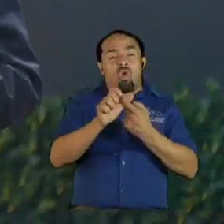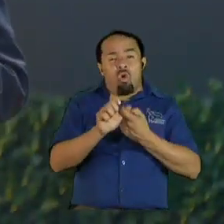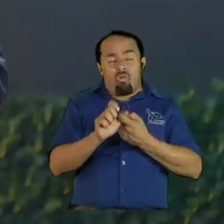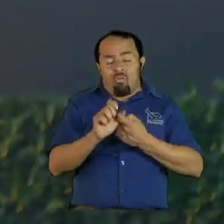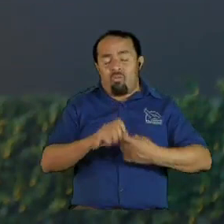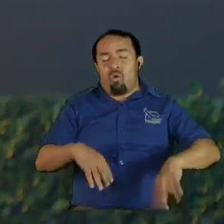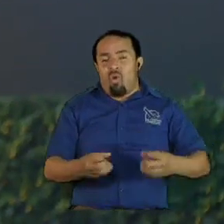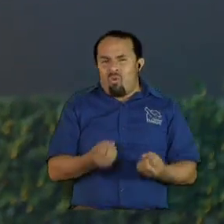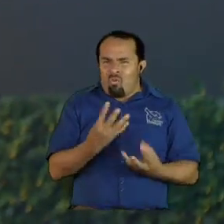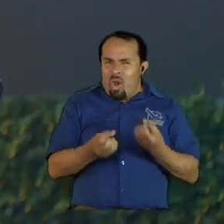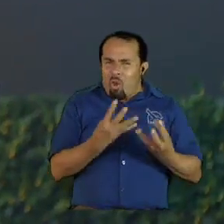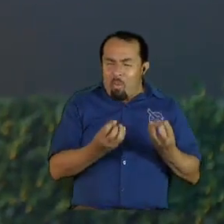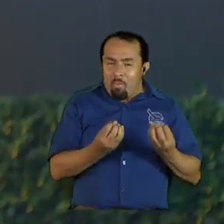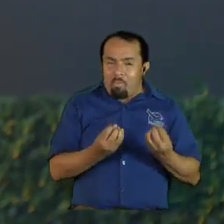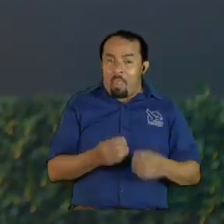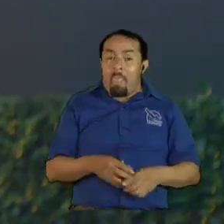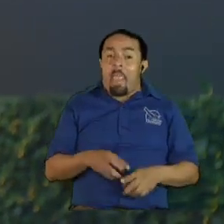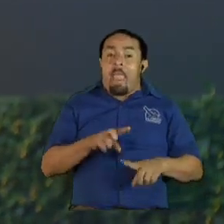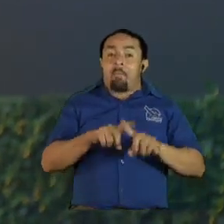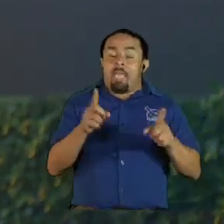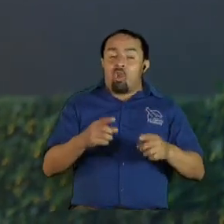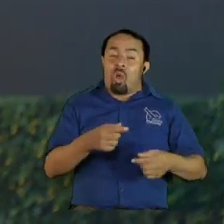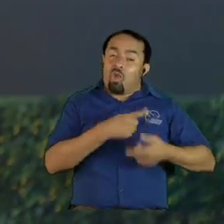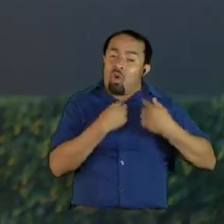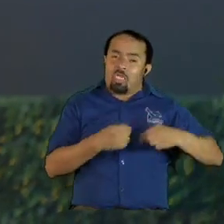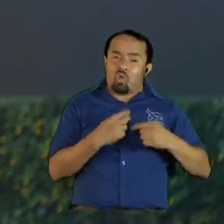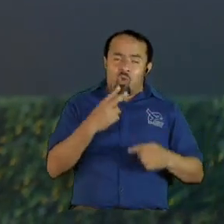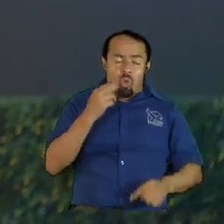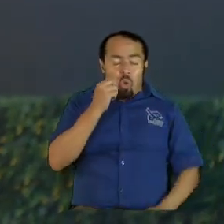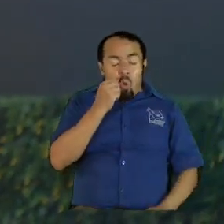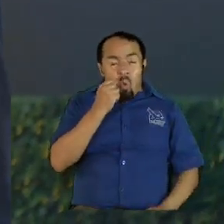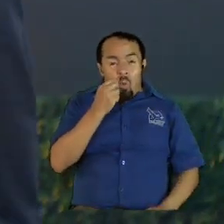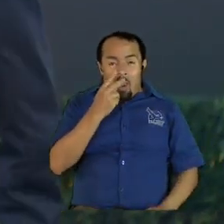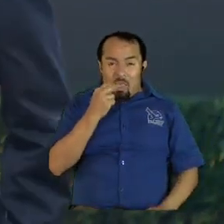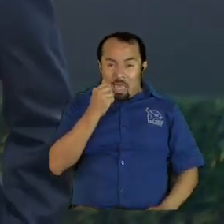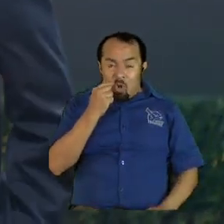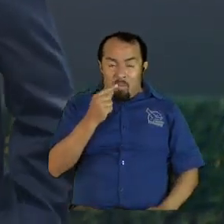humano lo prueba la boca del que lo ensalza.